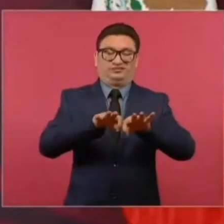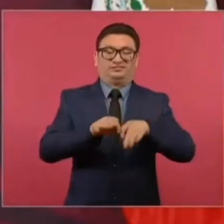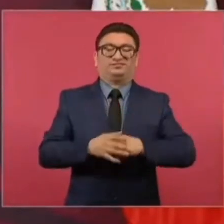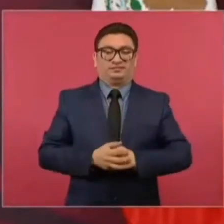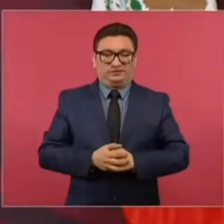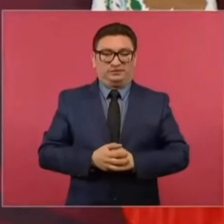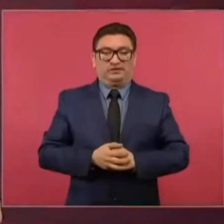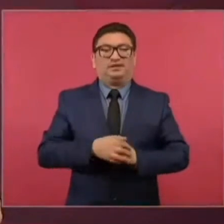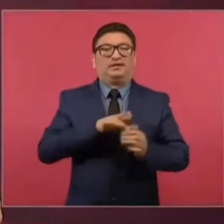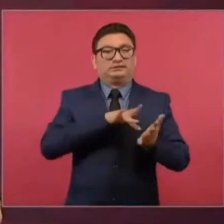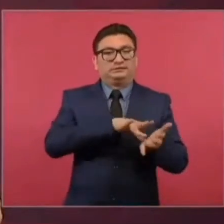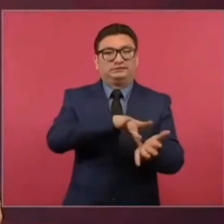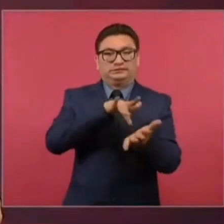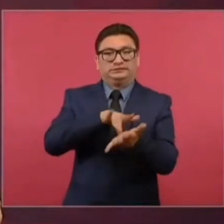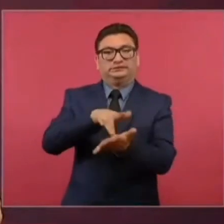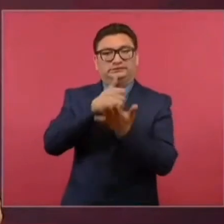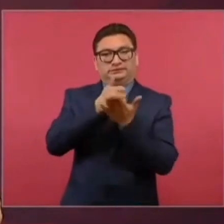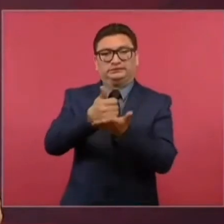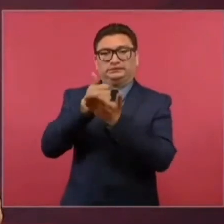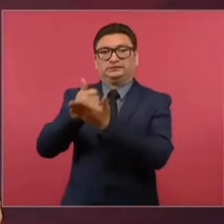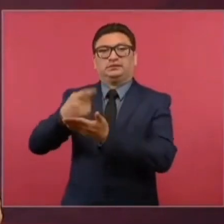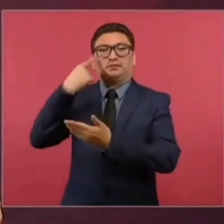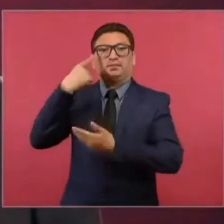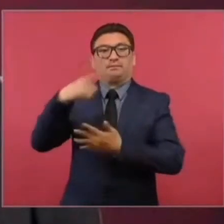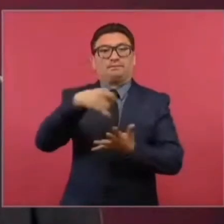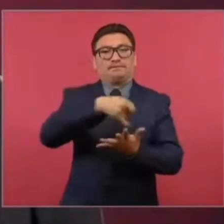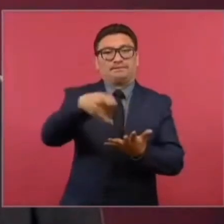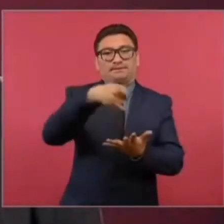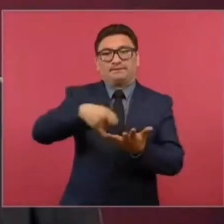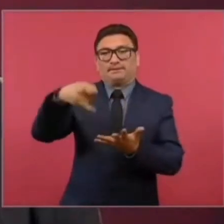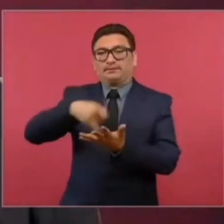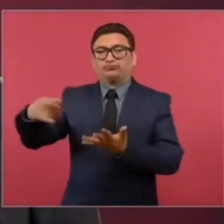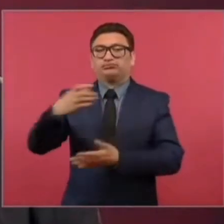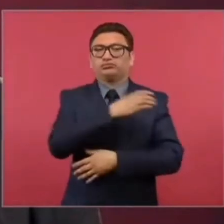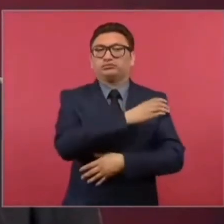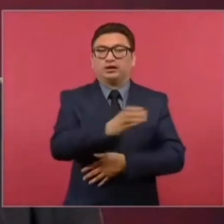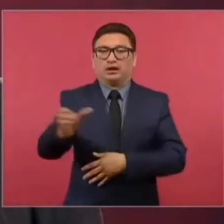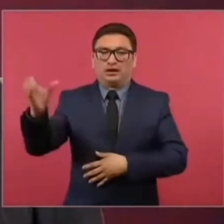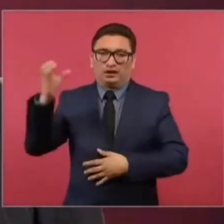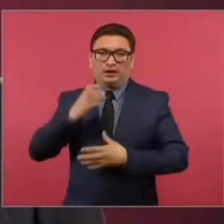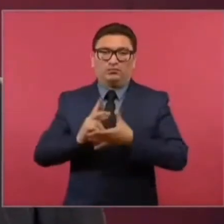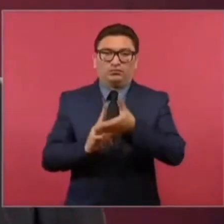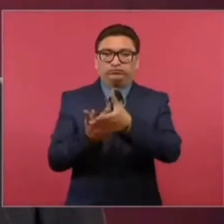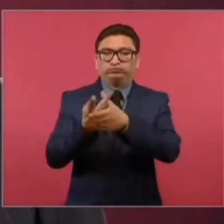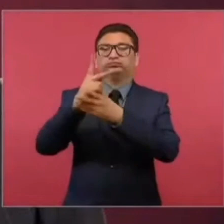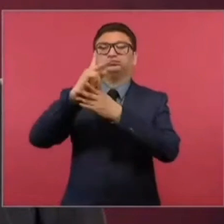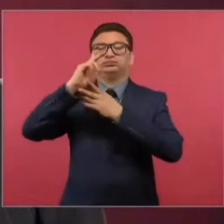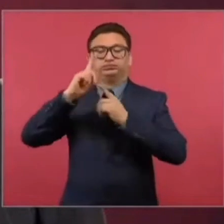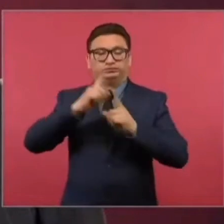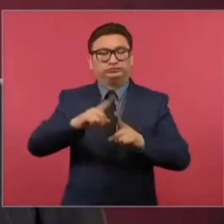es apoyar la producción agrícola.